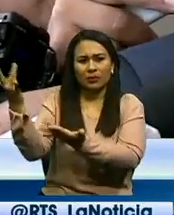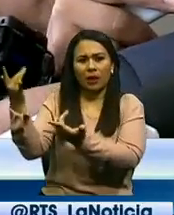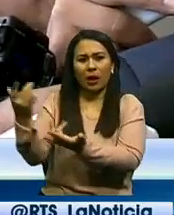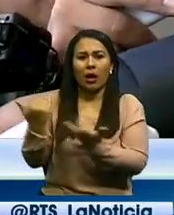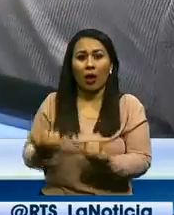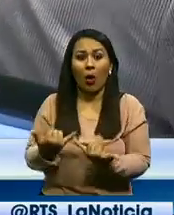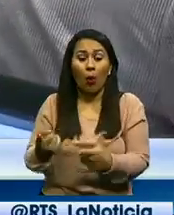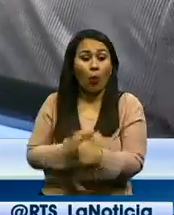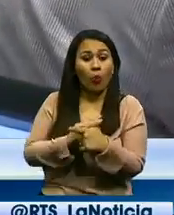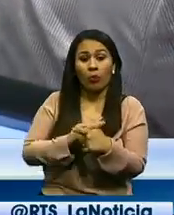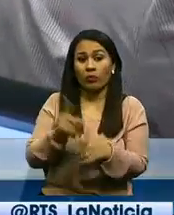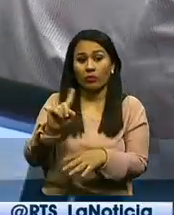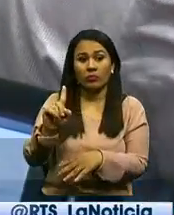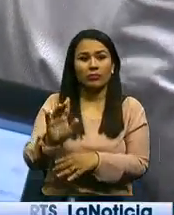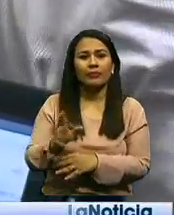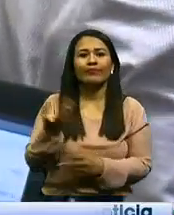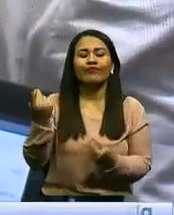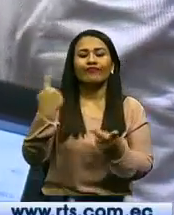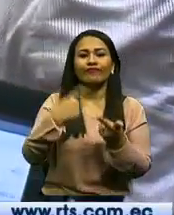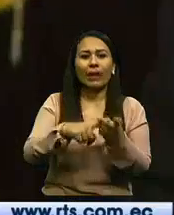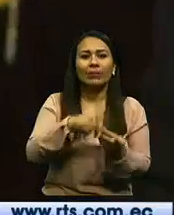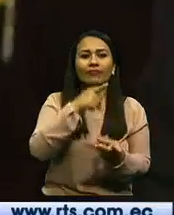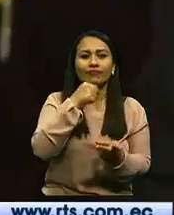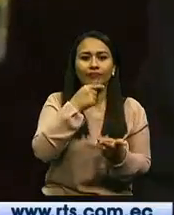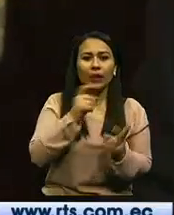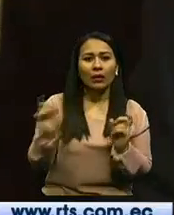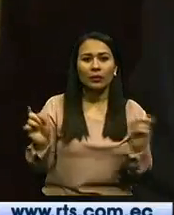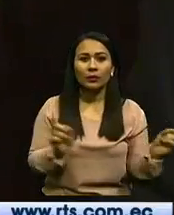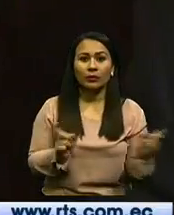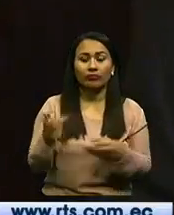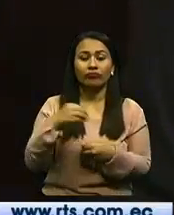definitiva urgentes. Son las reacciones que genera el decreto de austeridad